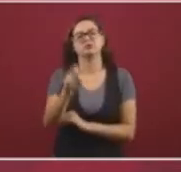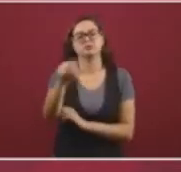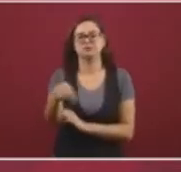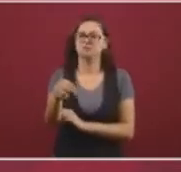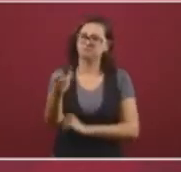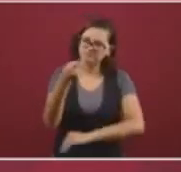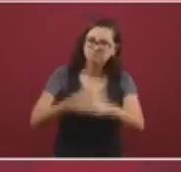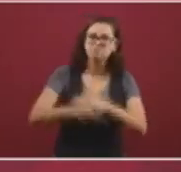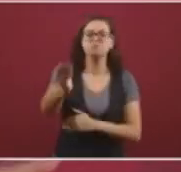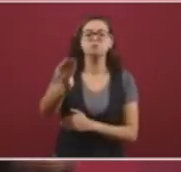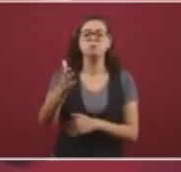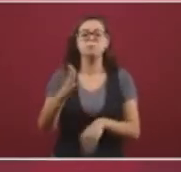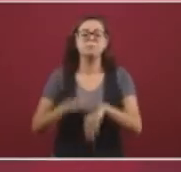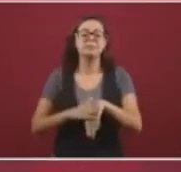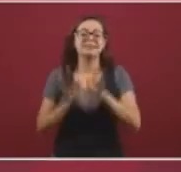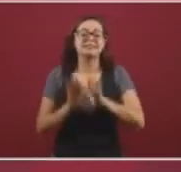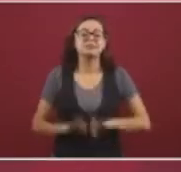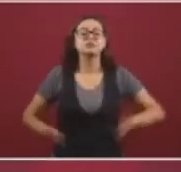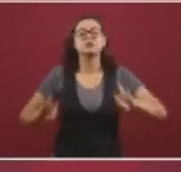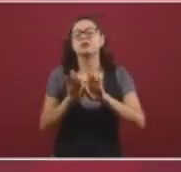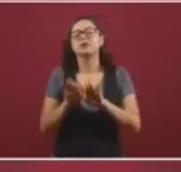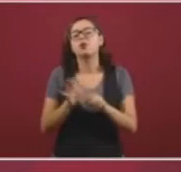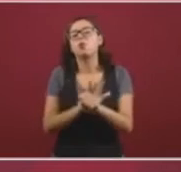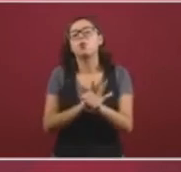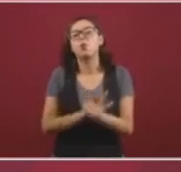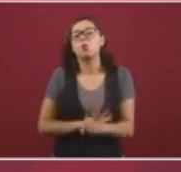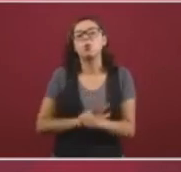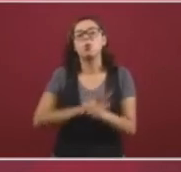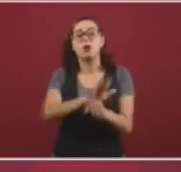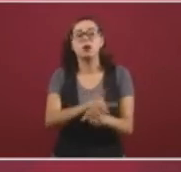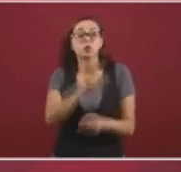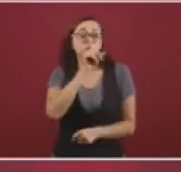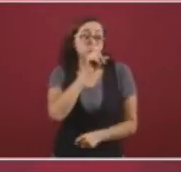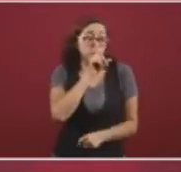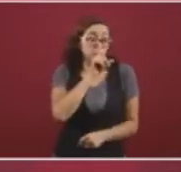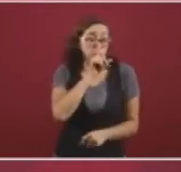Entonces, lo importante es que ya no hay un ambiente de protección